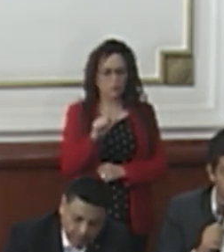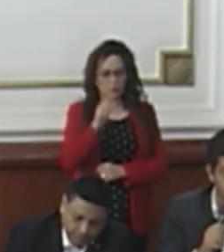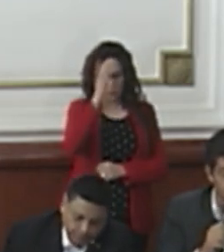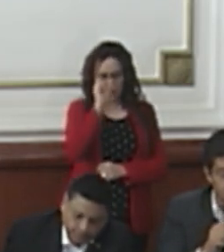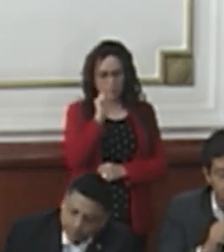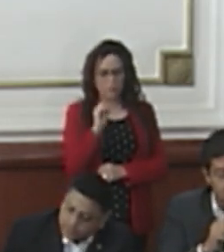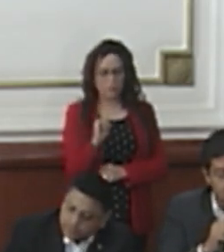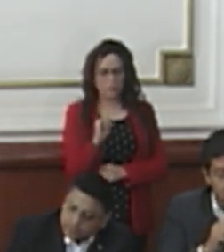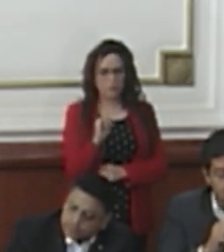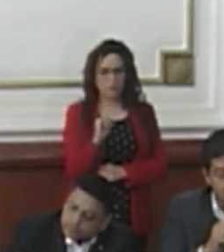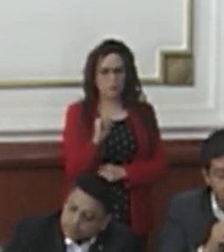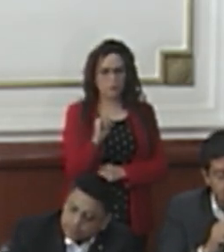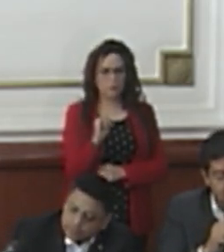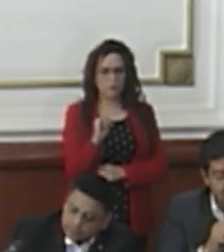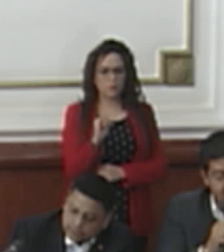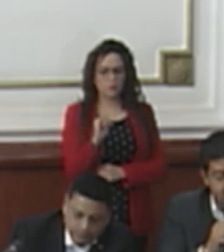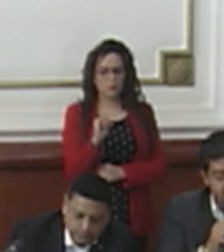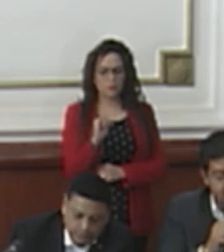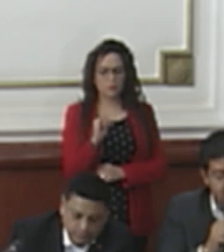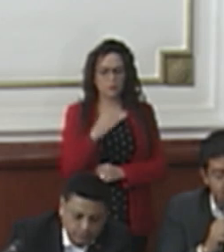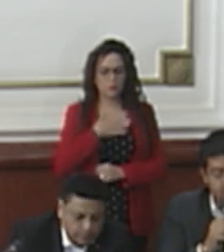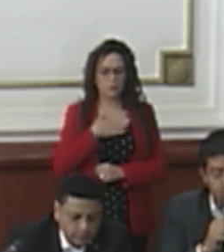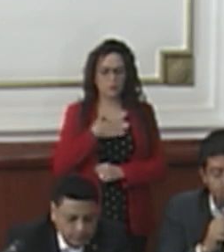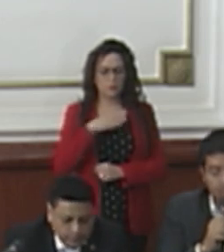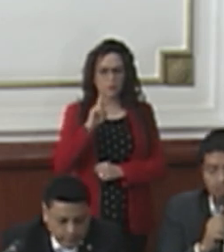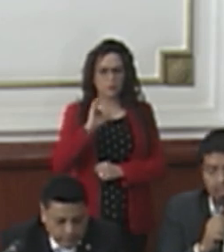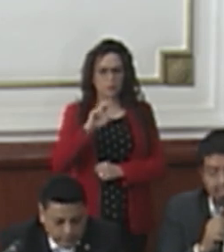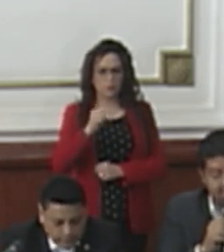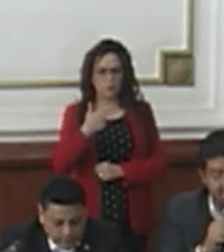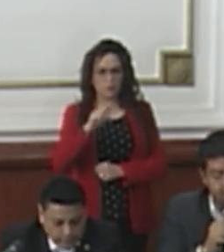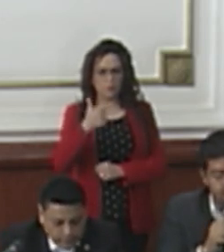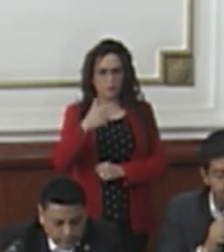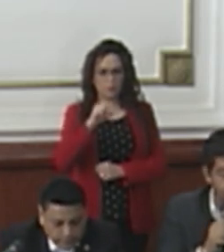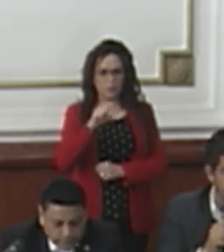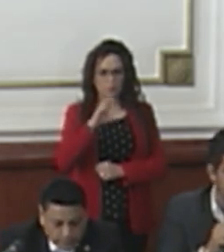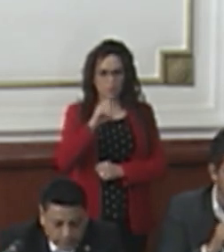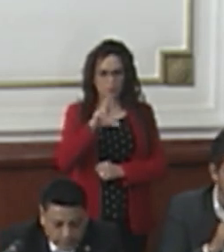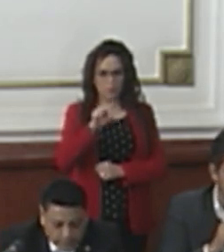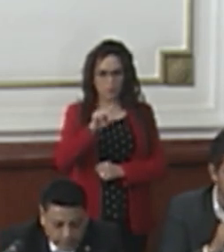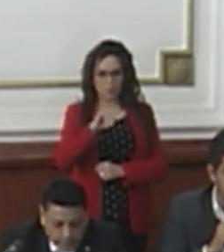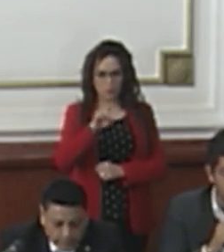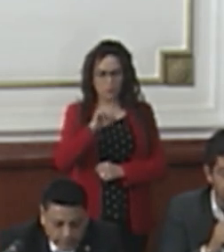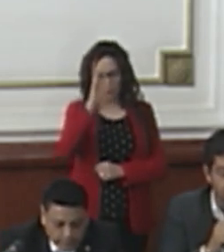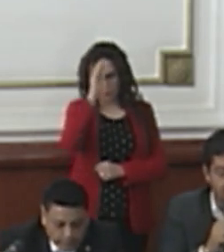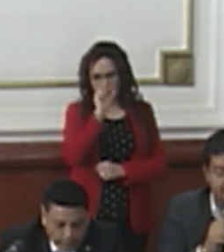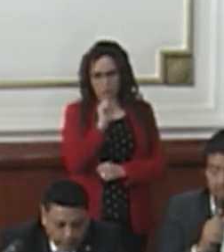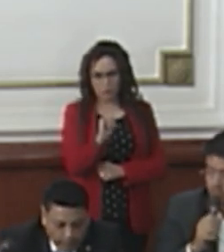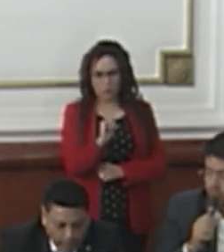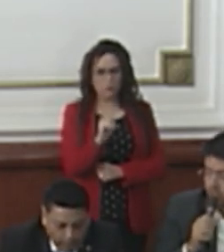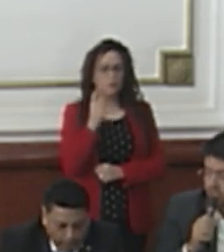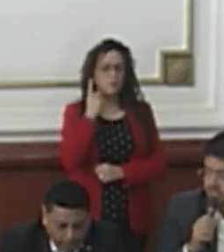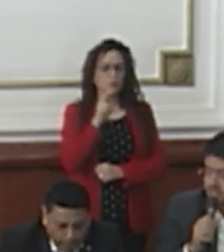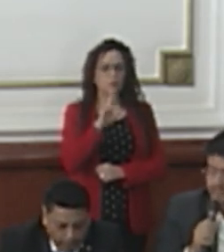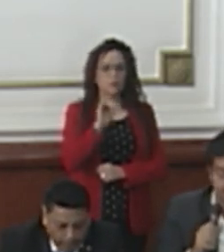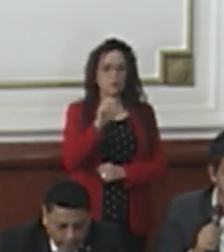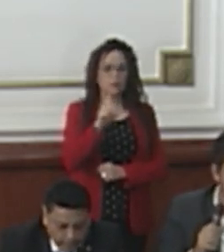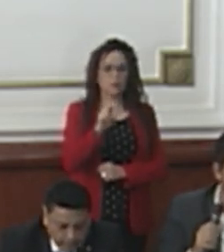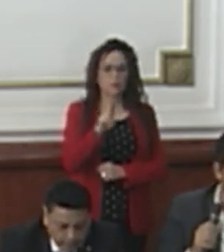favor. El de la voz, diputado Víctor Hugo Lobo Rodríguez, a favor. Diputado Ricardo Rubio